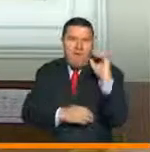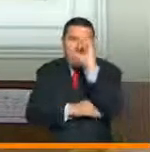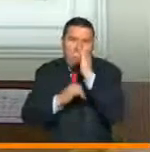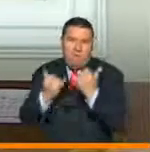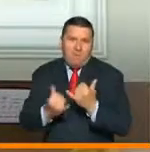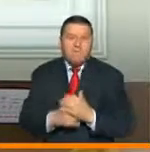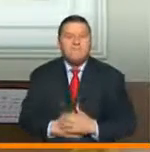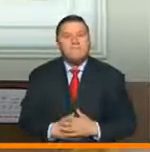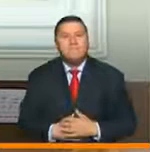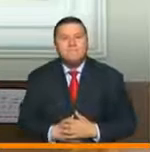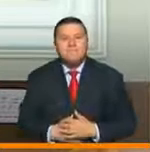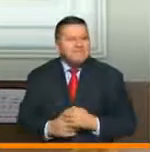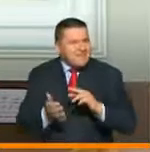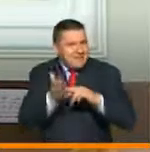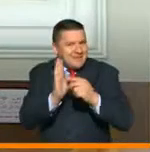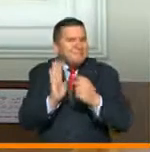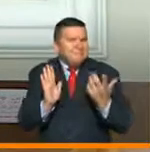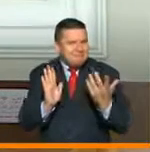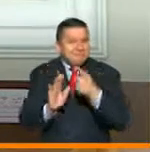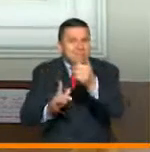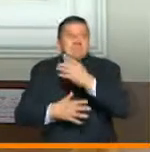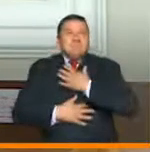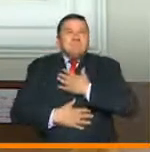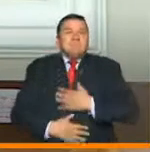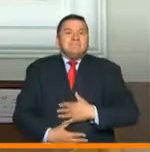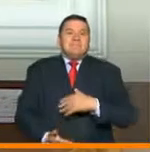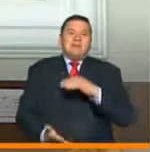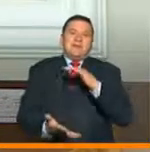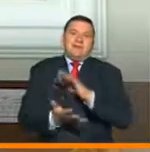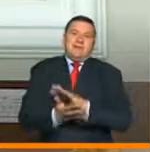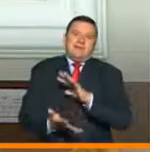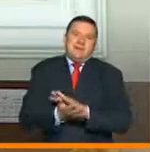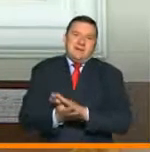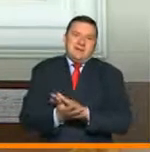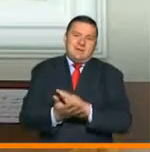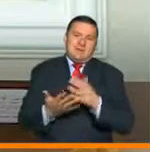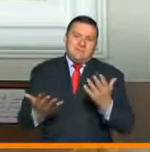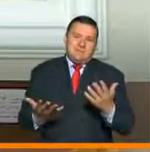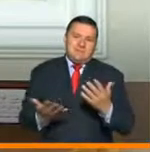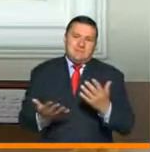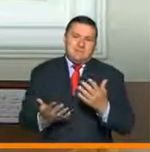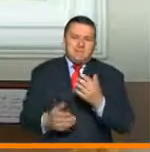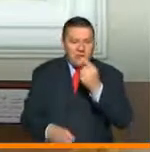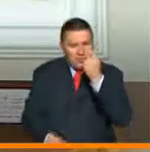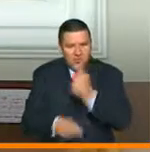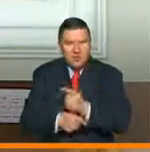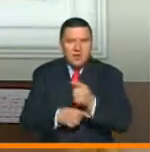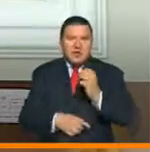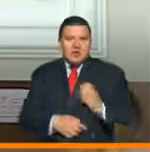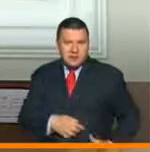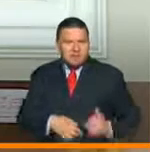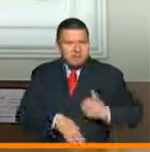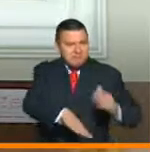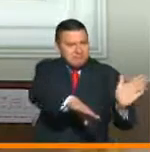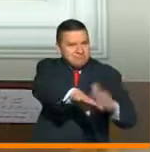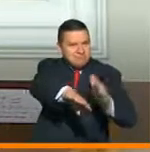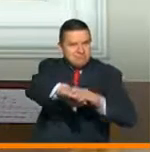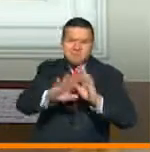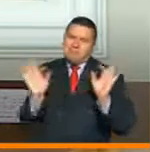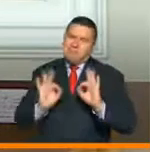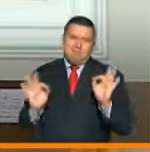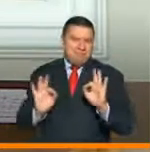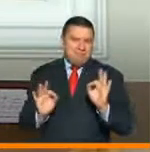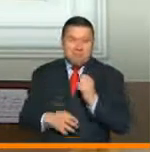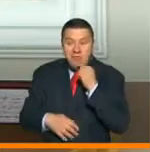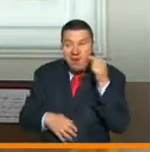país eso tiene que dar tranquilidad y tiene que darle también certezas a la ciudadanía que ahí no